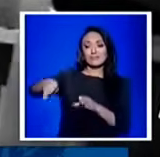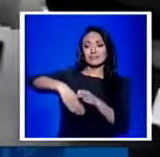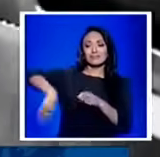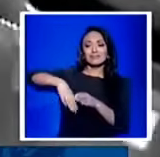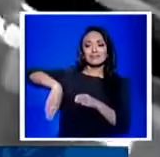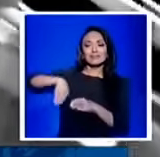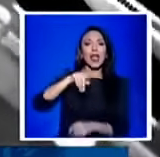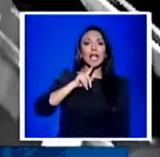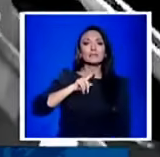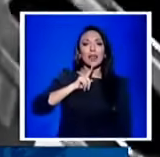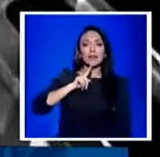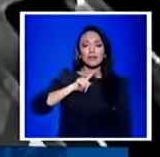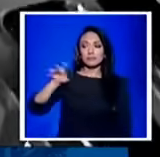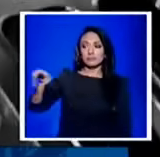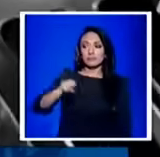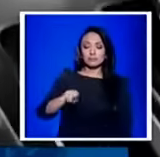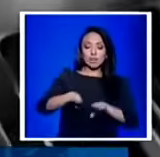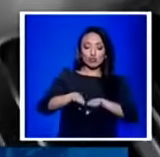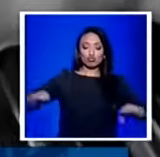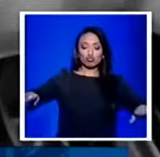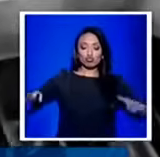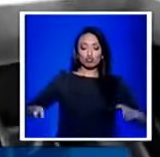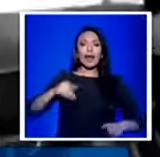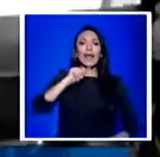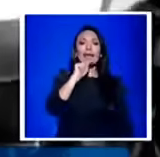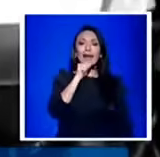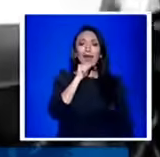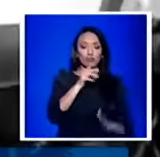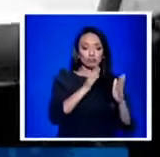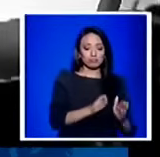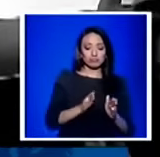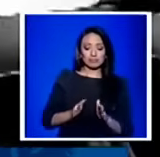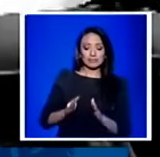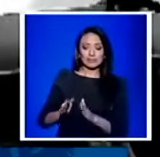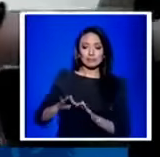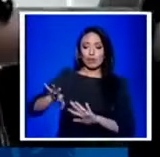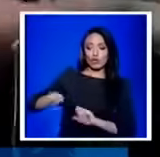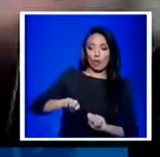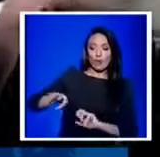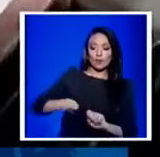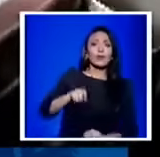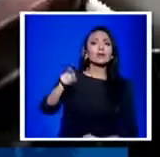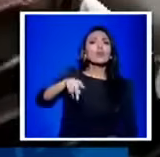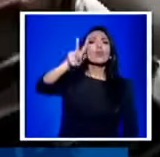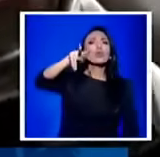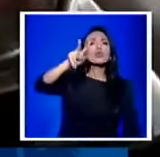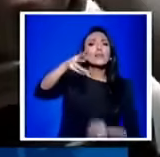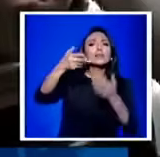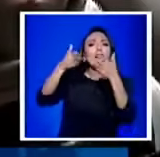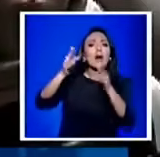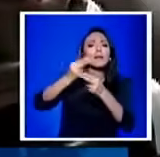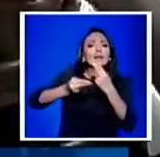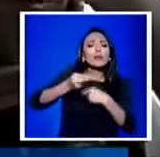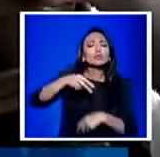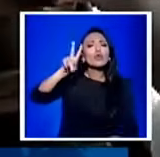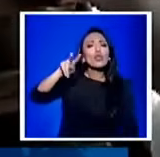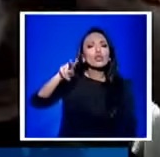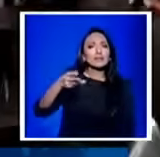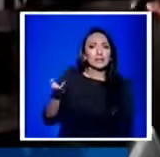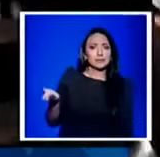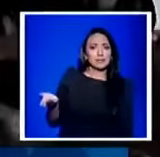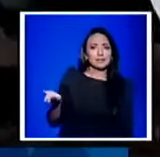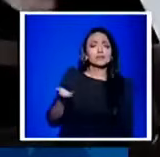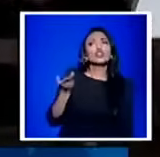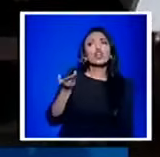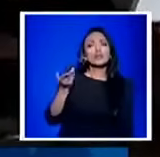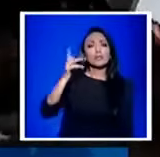y un congelador horizontal, perjudicando a su propietario, quien tenía apenas 2 meses de haber abierto el establecimiento en el sector